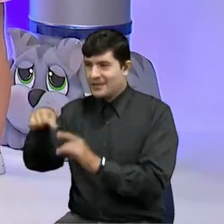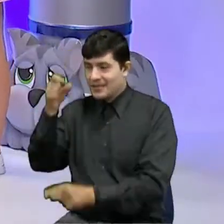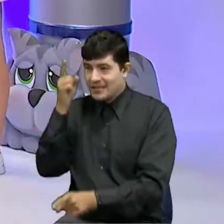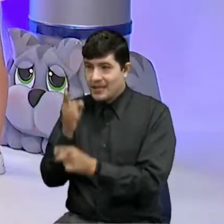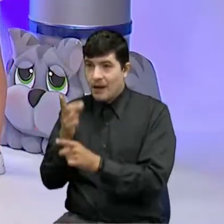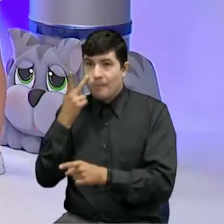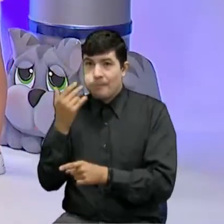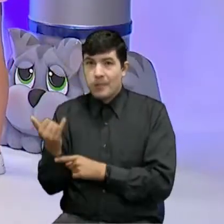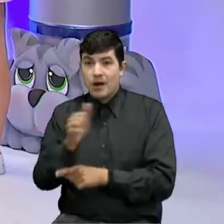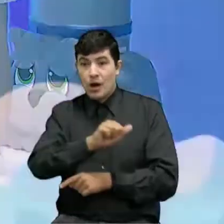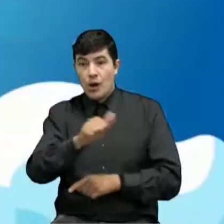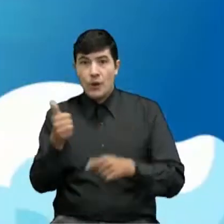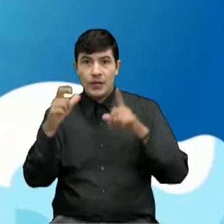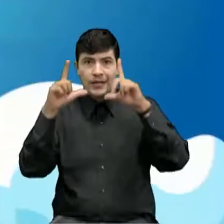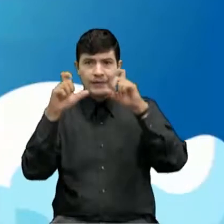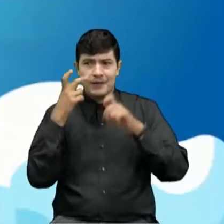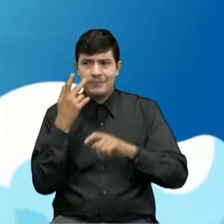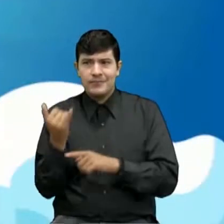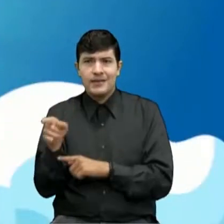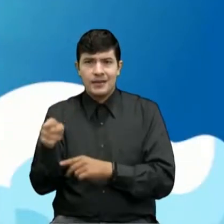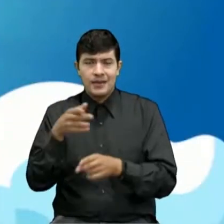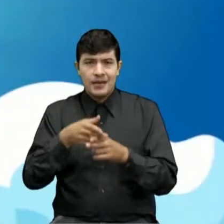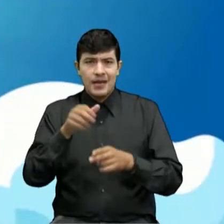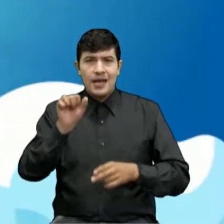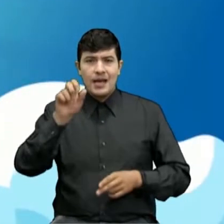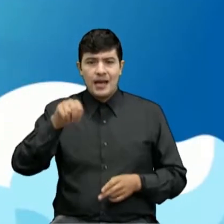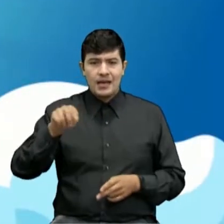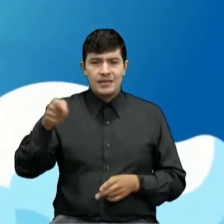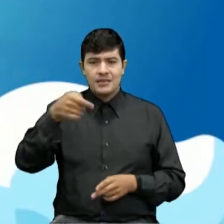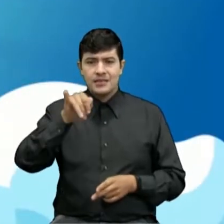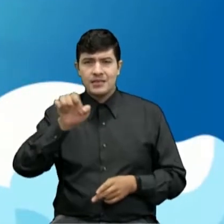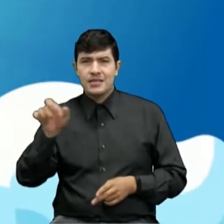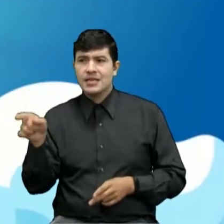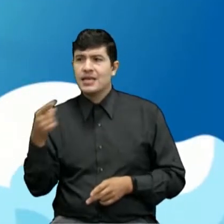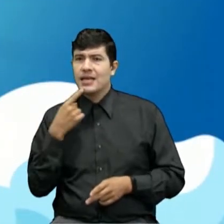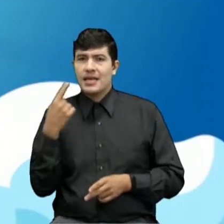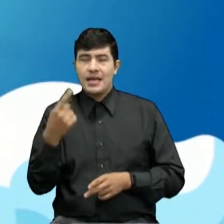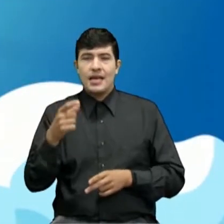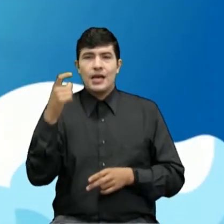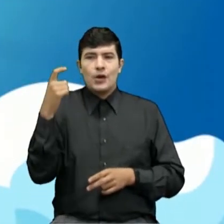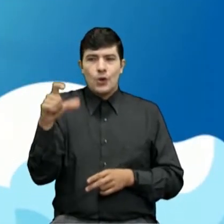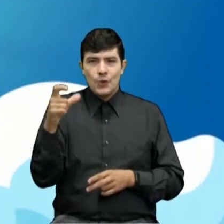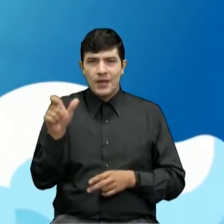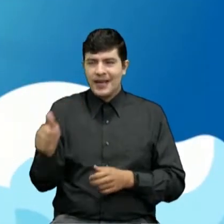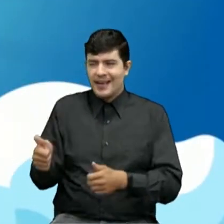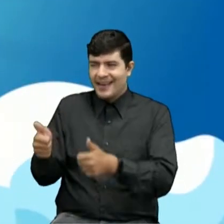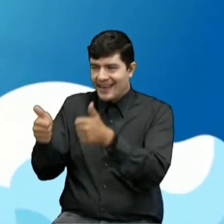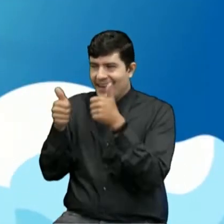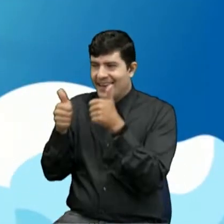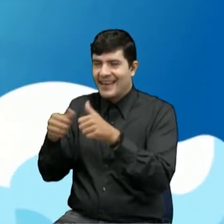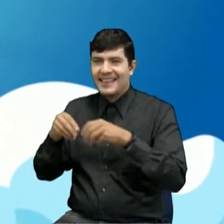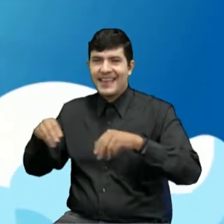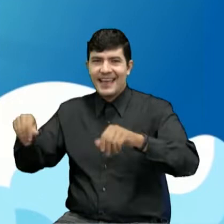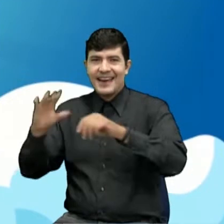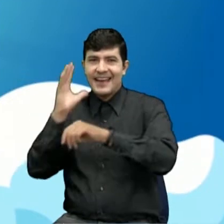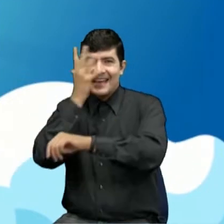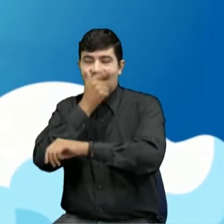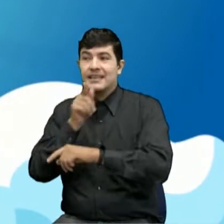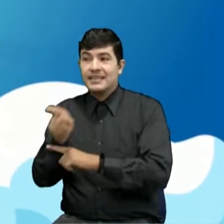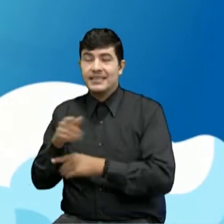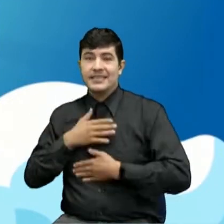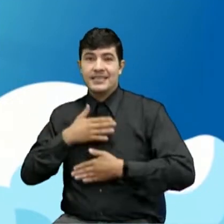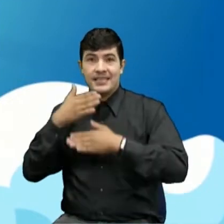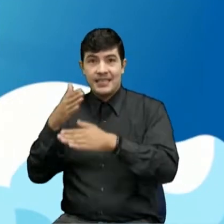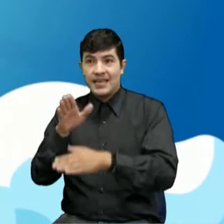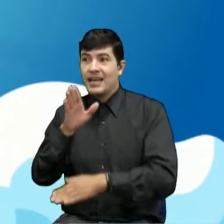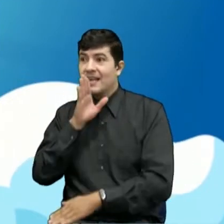por allí otra fotico. Ella es Angie, dice, desde Cúcuta. Muy bien, mi tierra hermosa. Un saludito